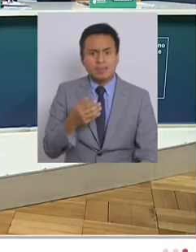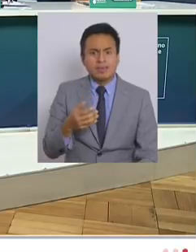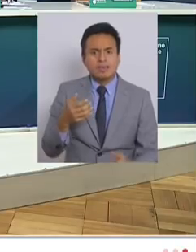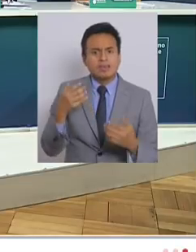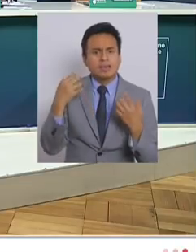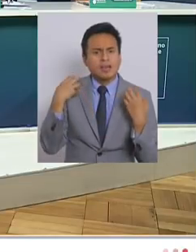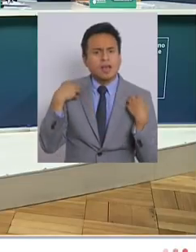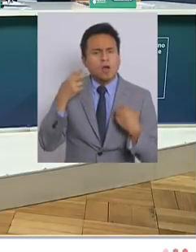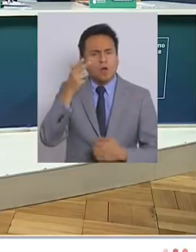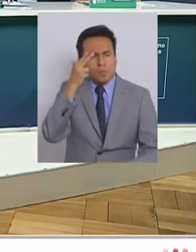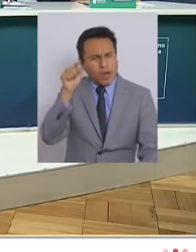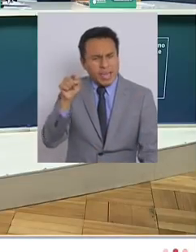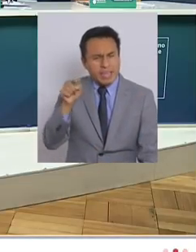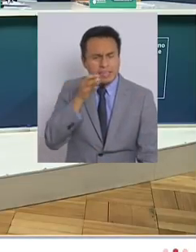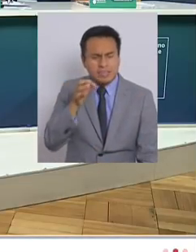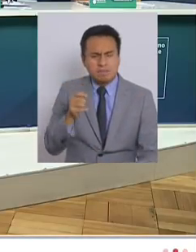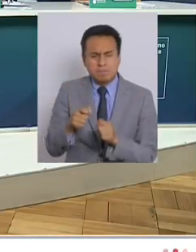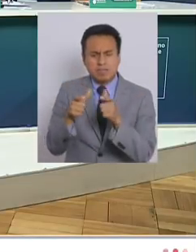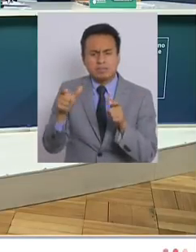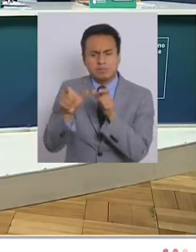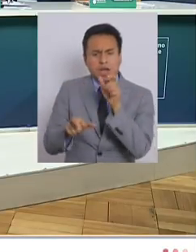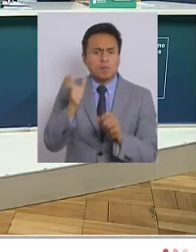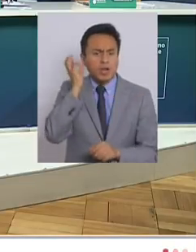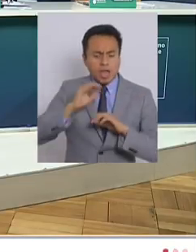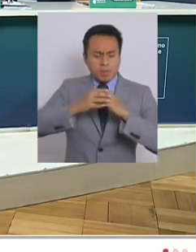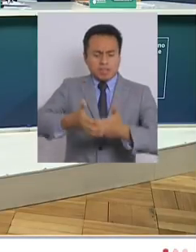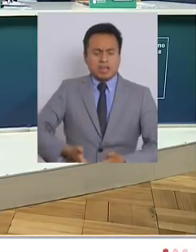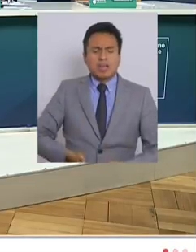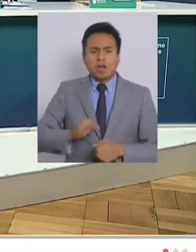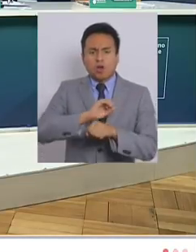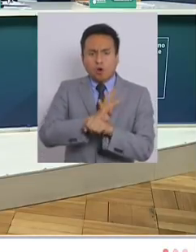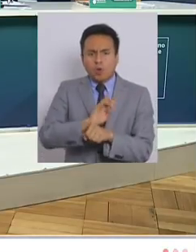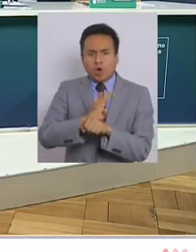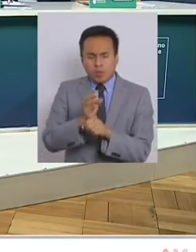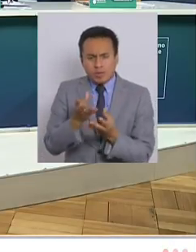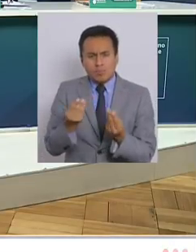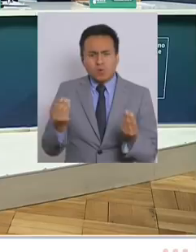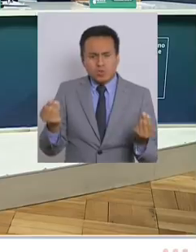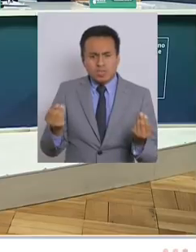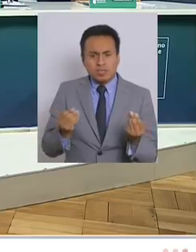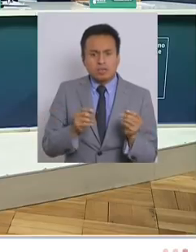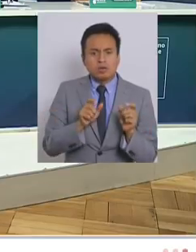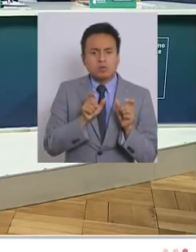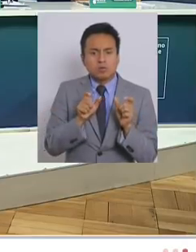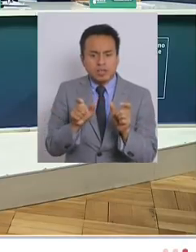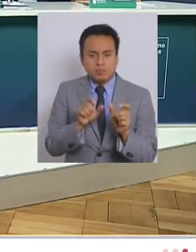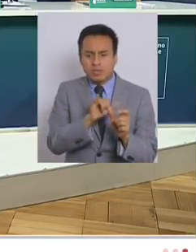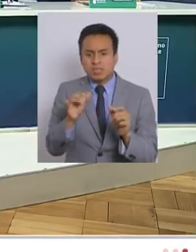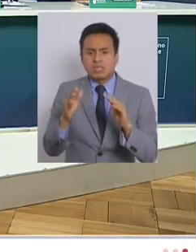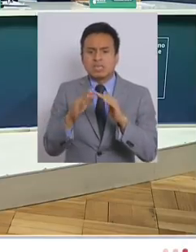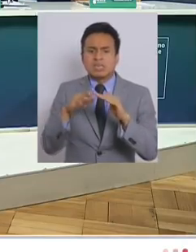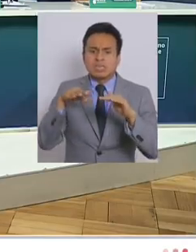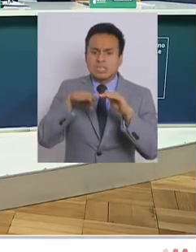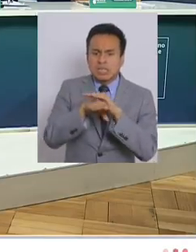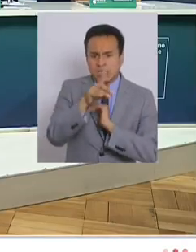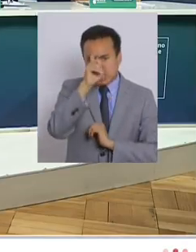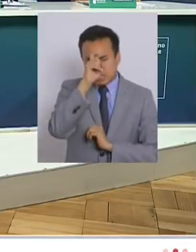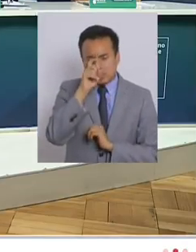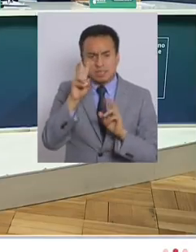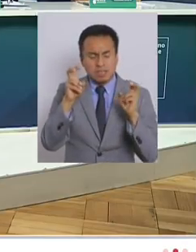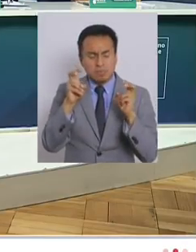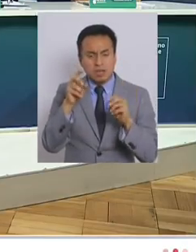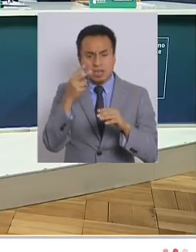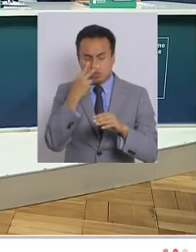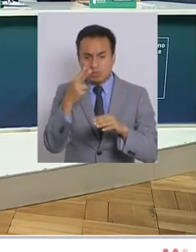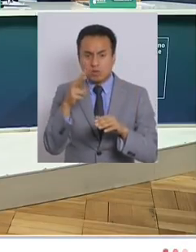coquimbo han detectado un aumento de casos de mujeres embarazadas con kobe 19 llegan a controlar se han terminado internadas se ha detectado de esto a nivel